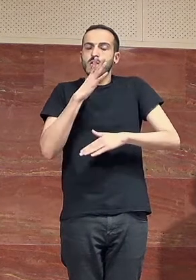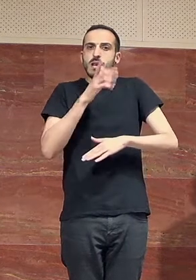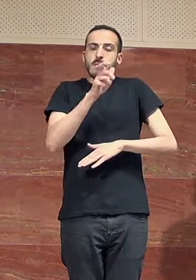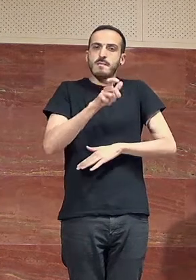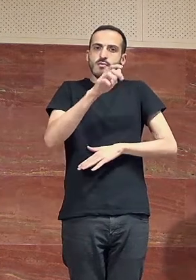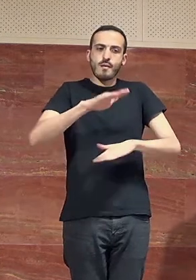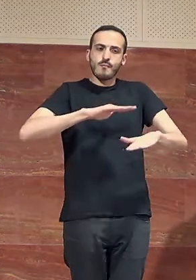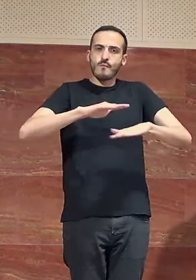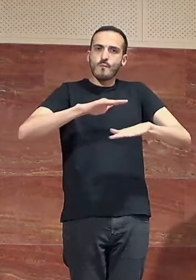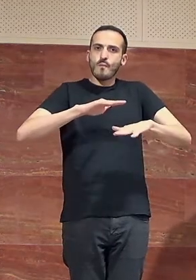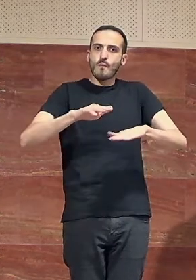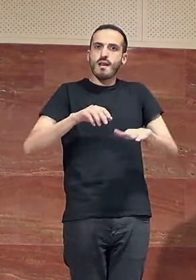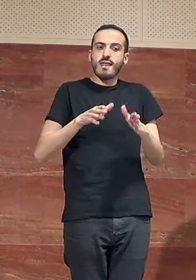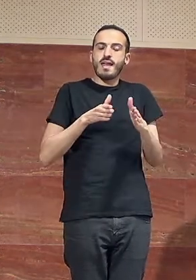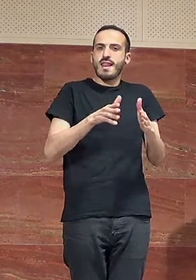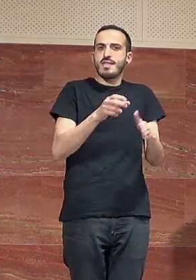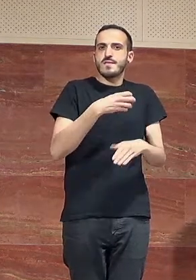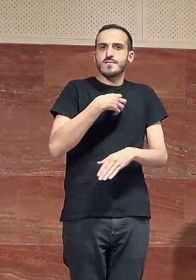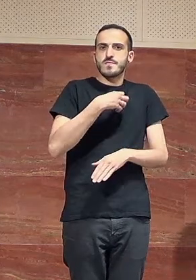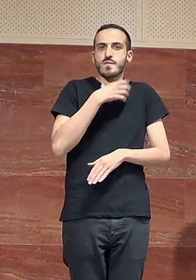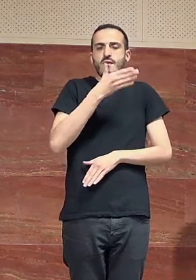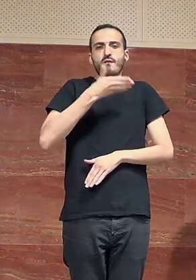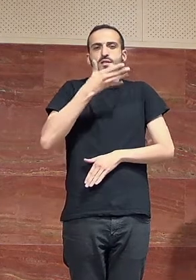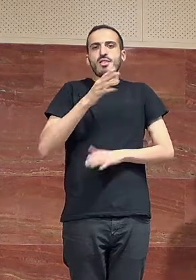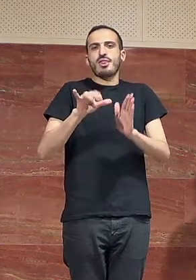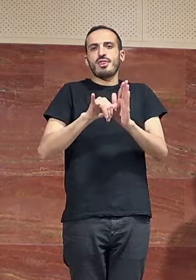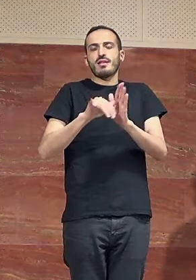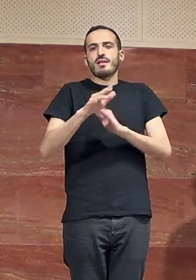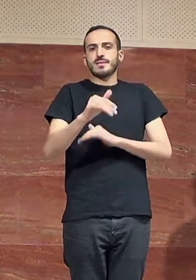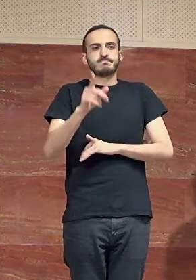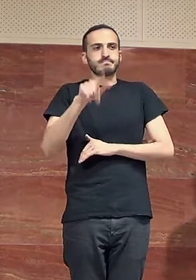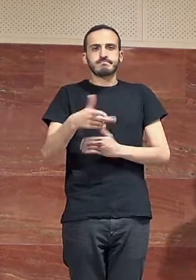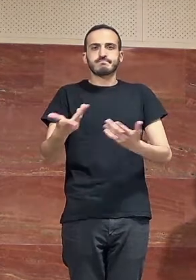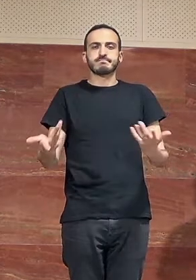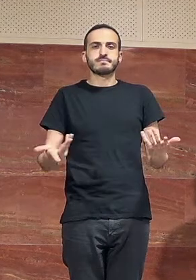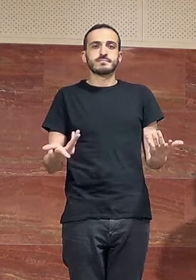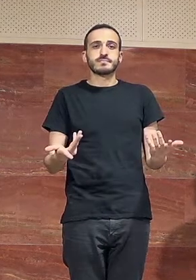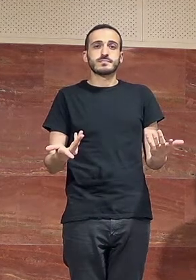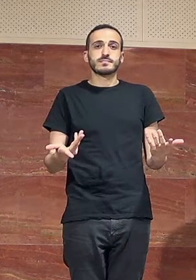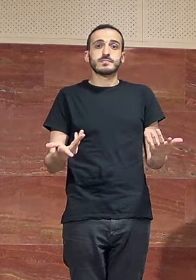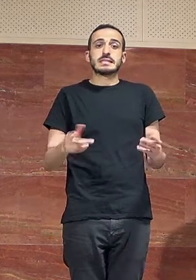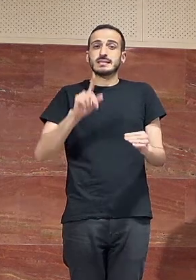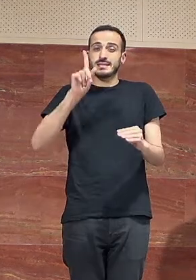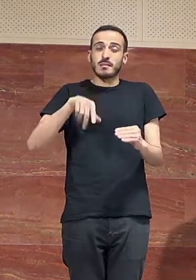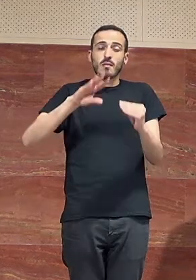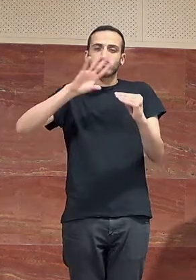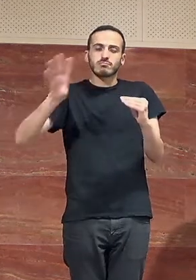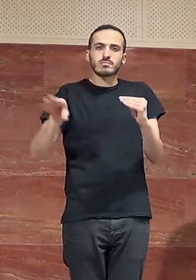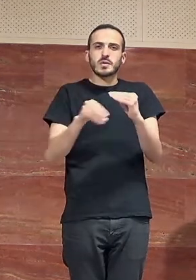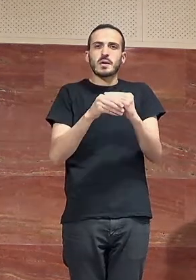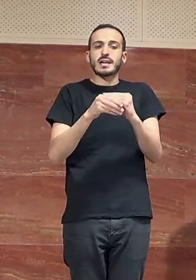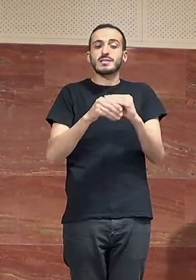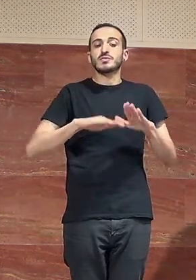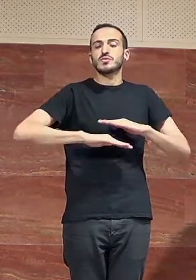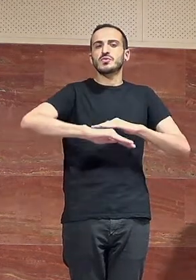aceras, hay un camino escolar, en fin. Y otra de las cosas que de forma complementaria hacíamos era pintar el suelo, como